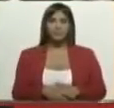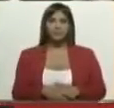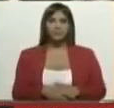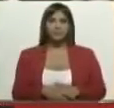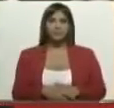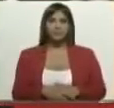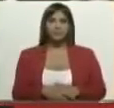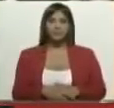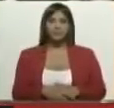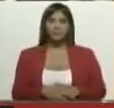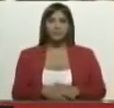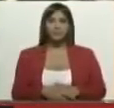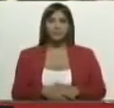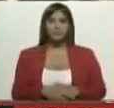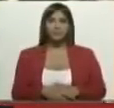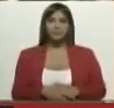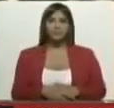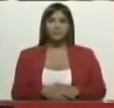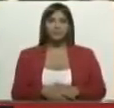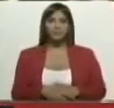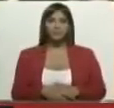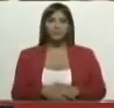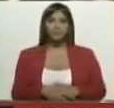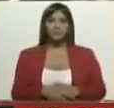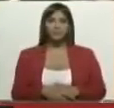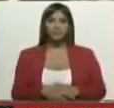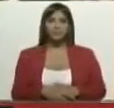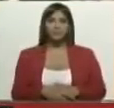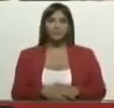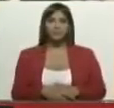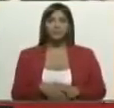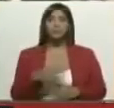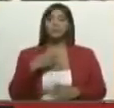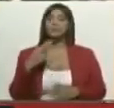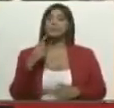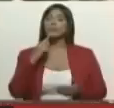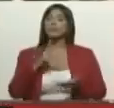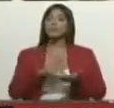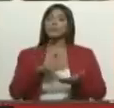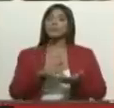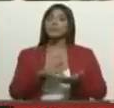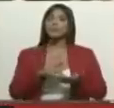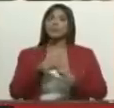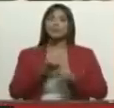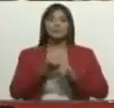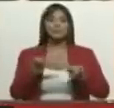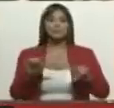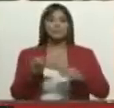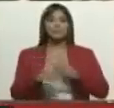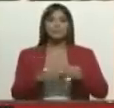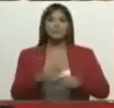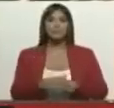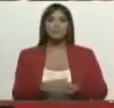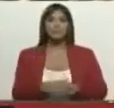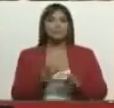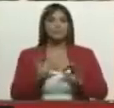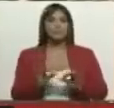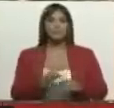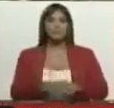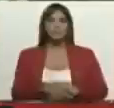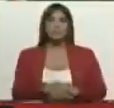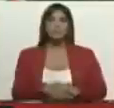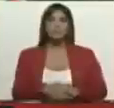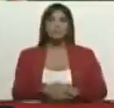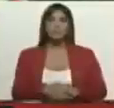Traidores nunca. Mi general en jefe, le participo que el acto ha concluido. Así es, Emma Michelle. Gracias,